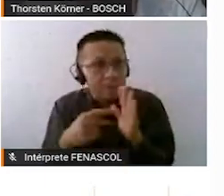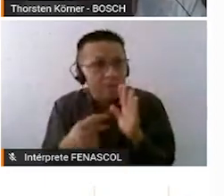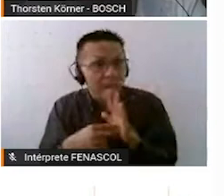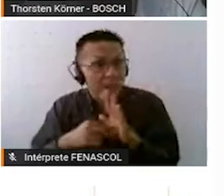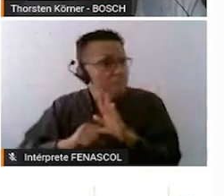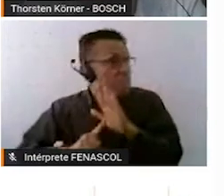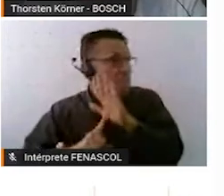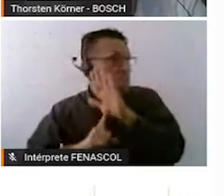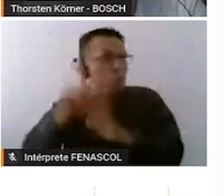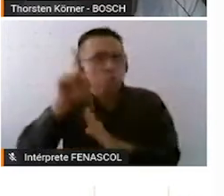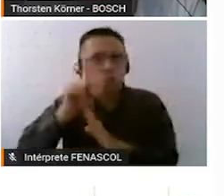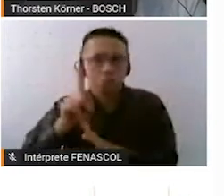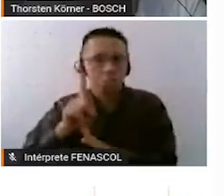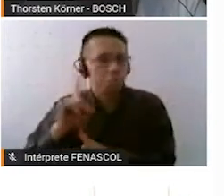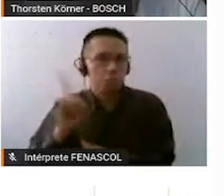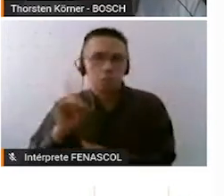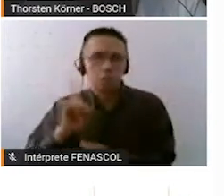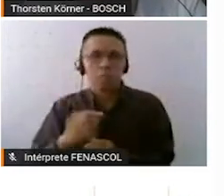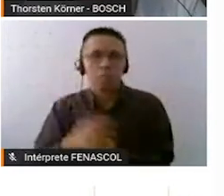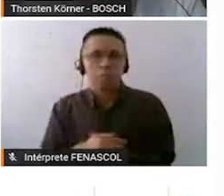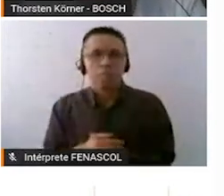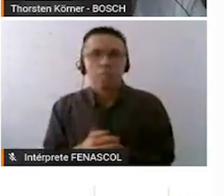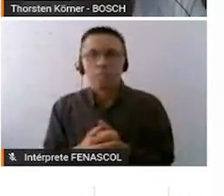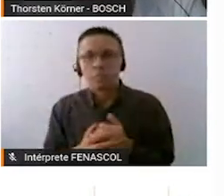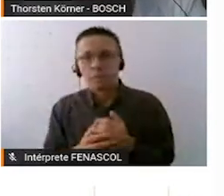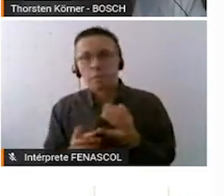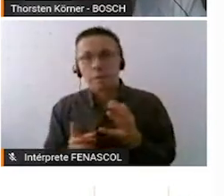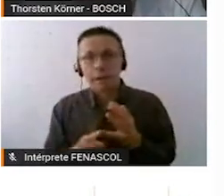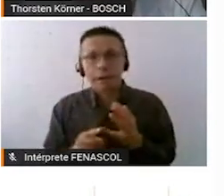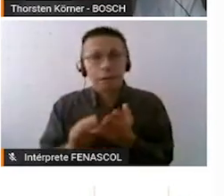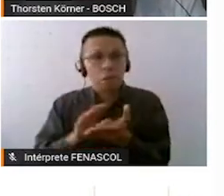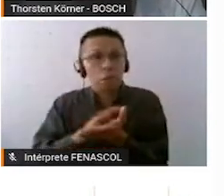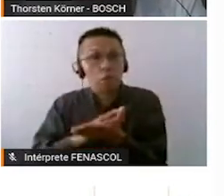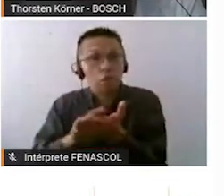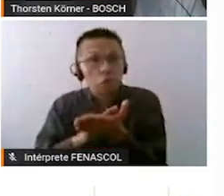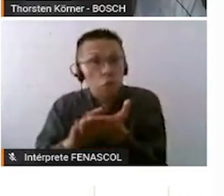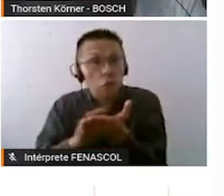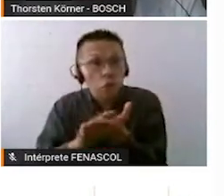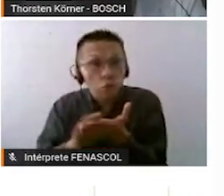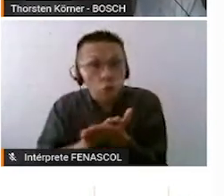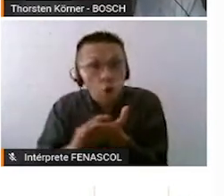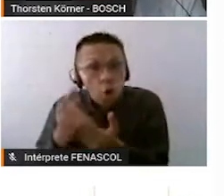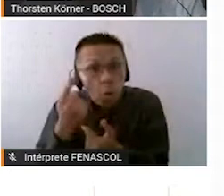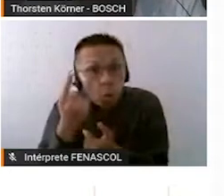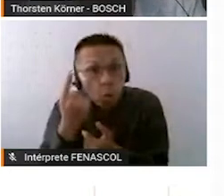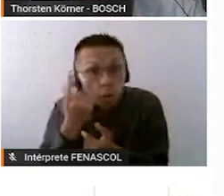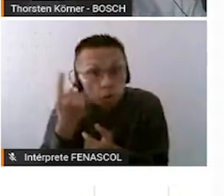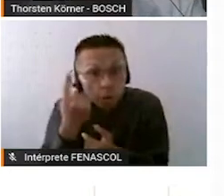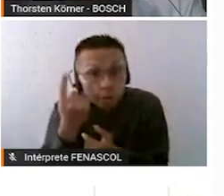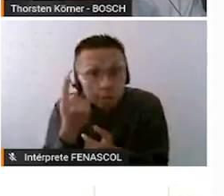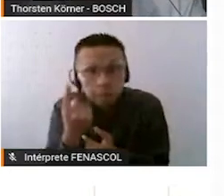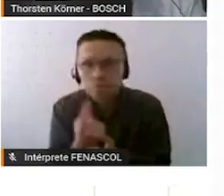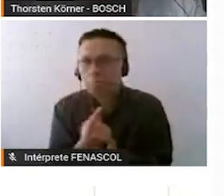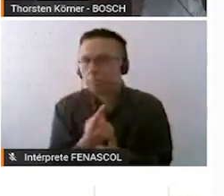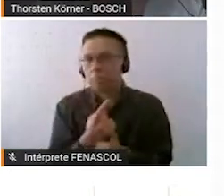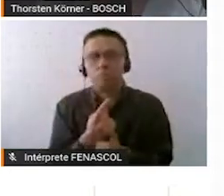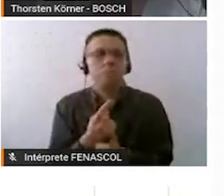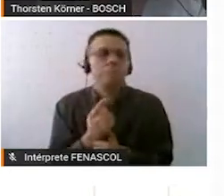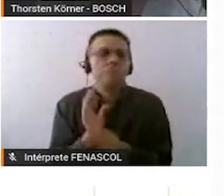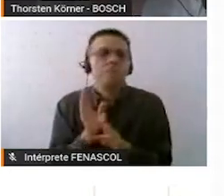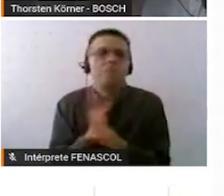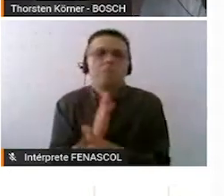espera. Tampoco es una única solución, y eso es lo fascinante de Industria 4.0. Nosotros tenemos un problema,